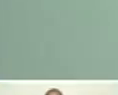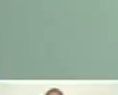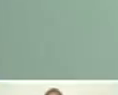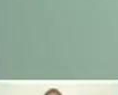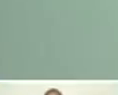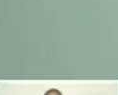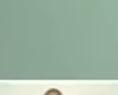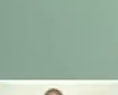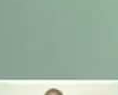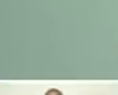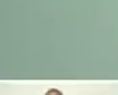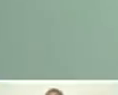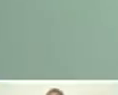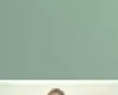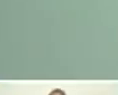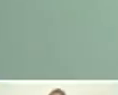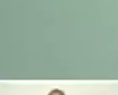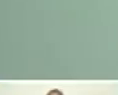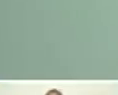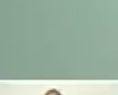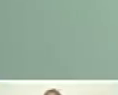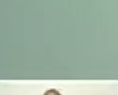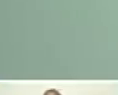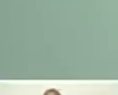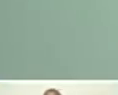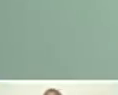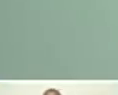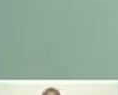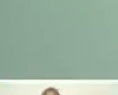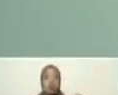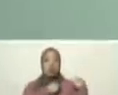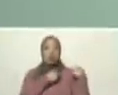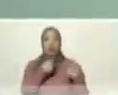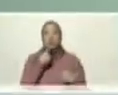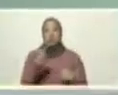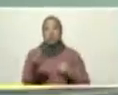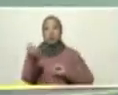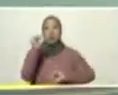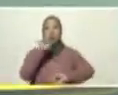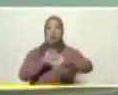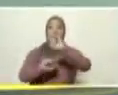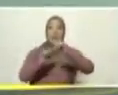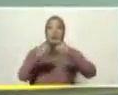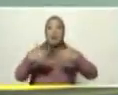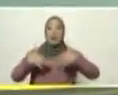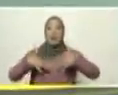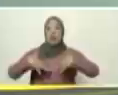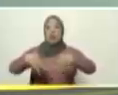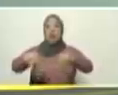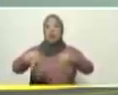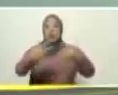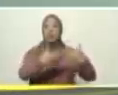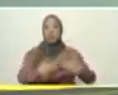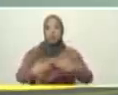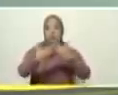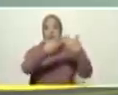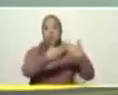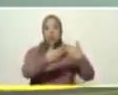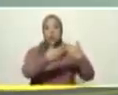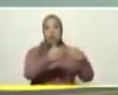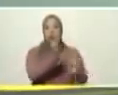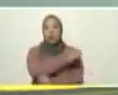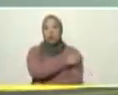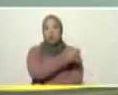querer defender la libertad de expresión, están en realidad defendiendo los intereses de unos